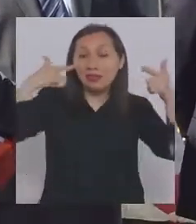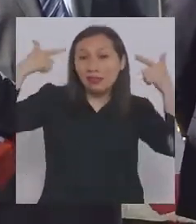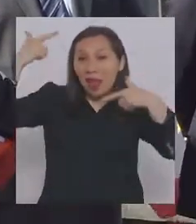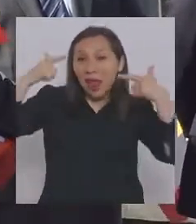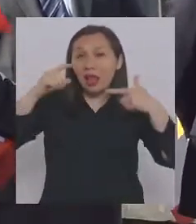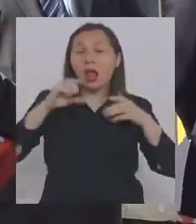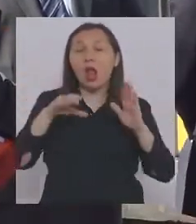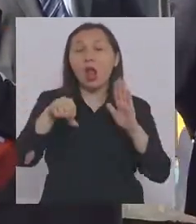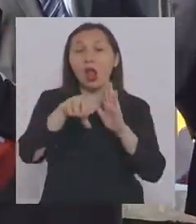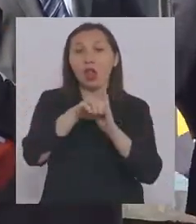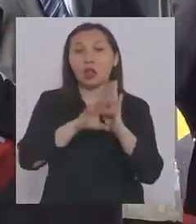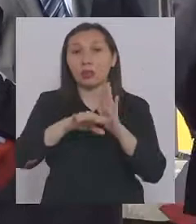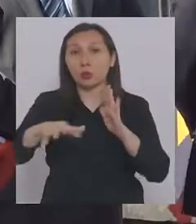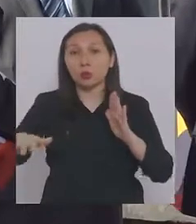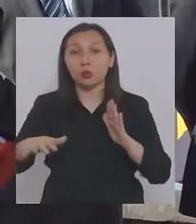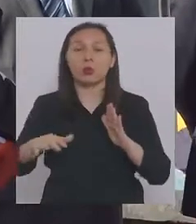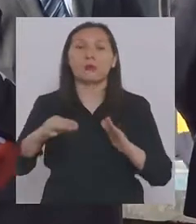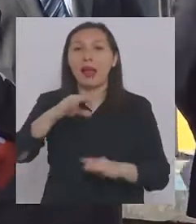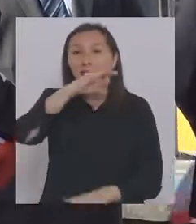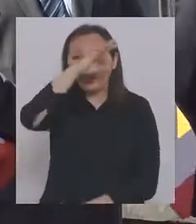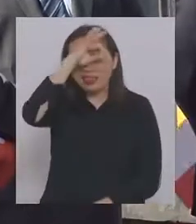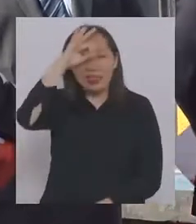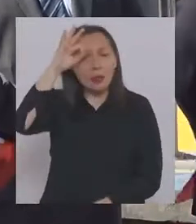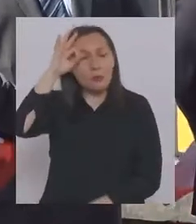el tren Victoria-Temuco-Padre Las Casas,